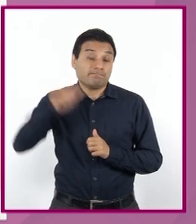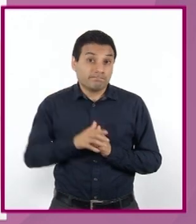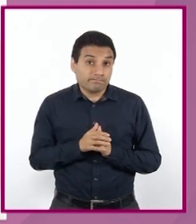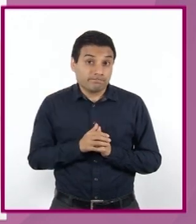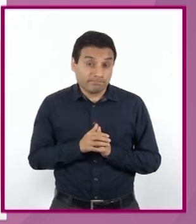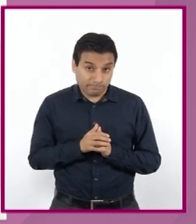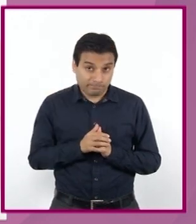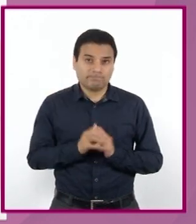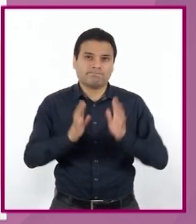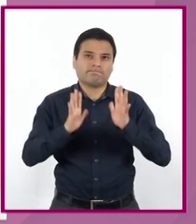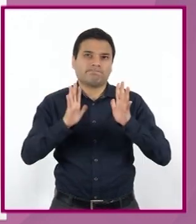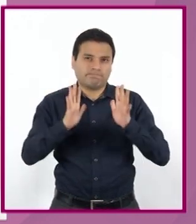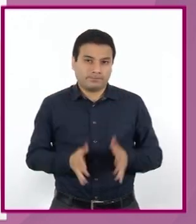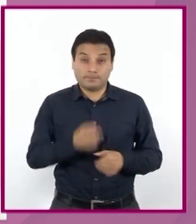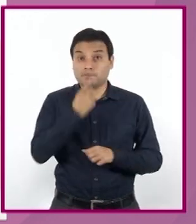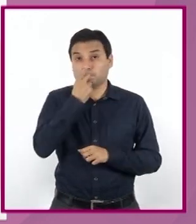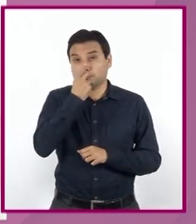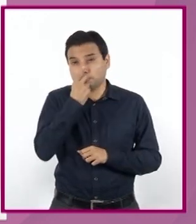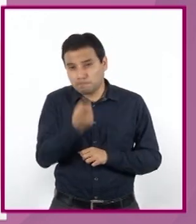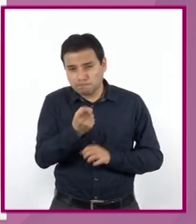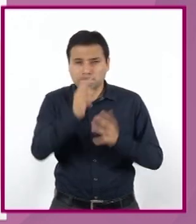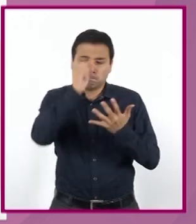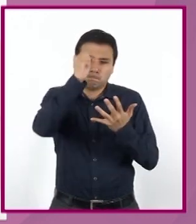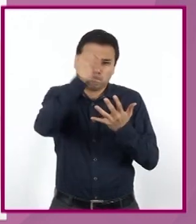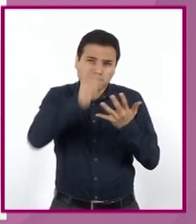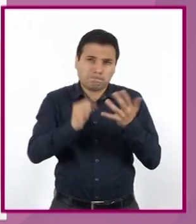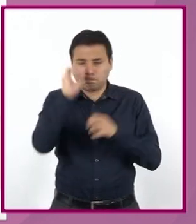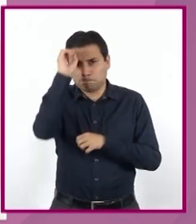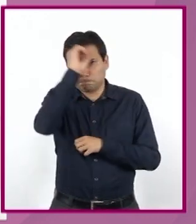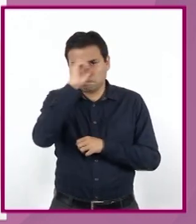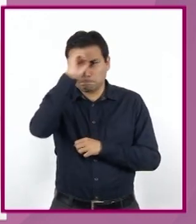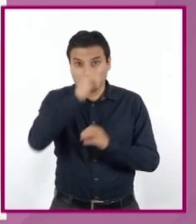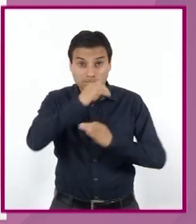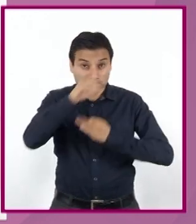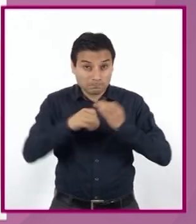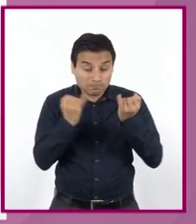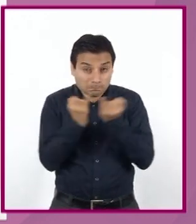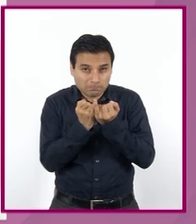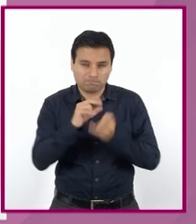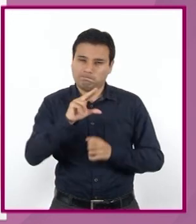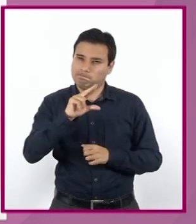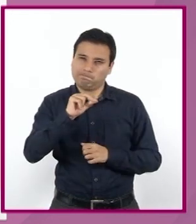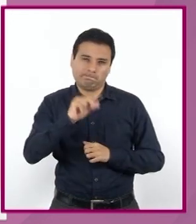hecho diversas afirmaciones sin coincidencia entre ellas.